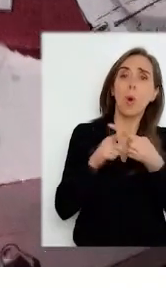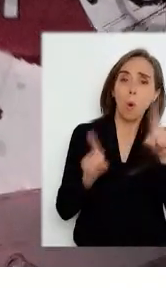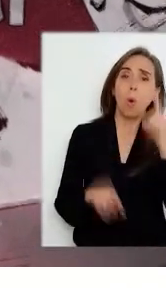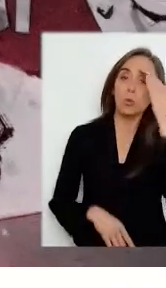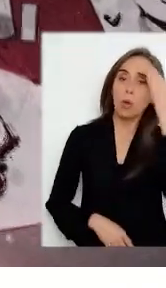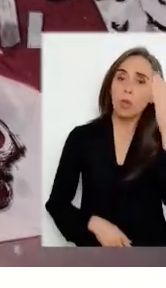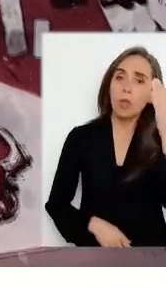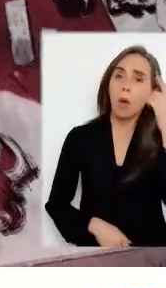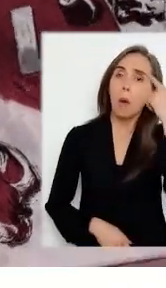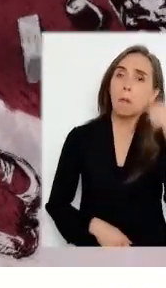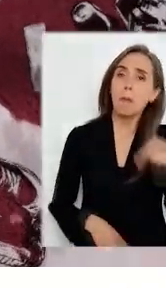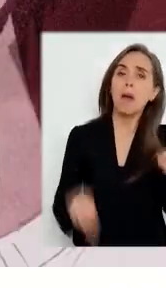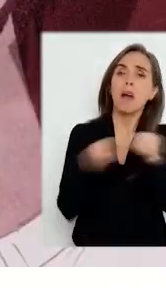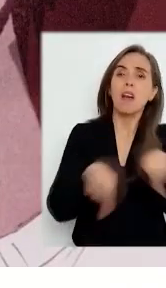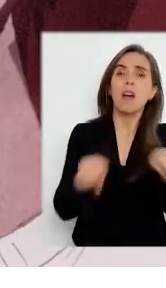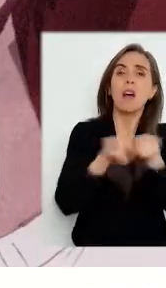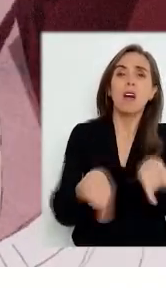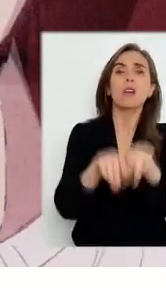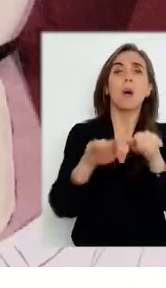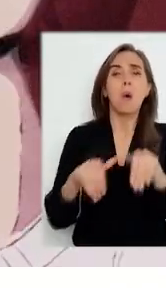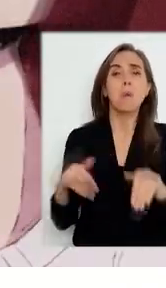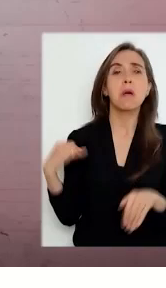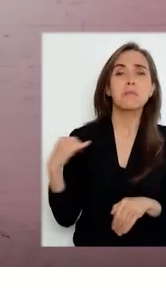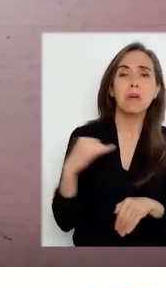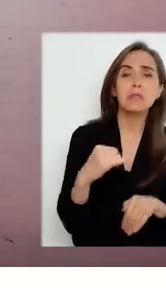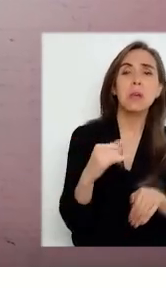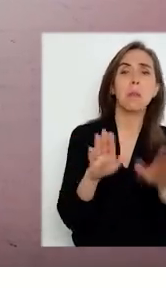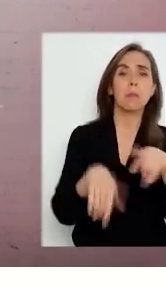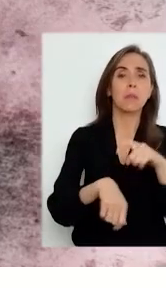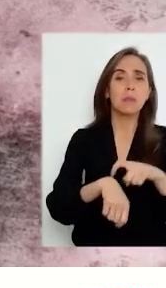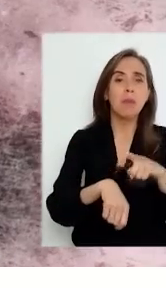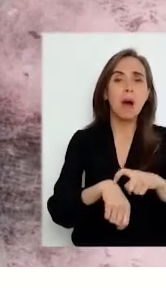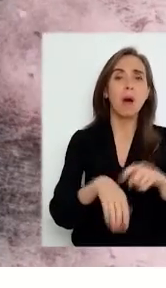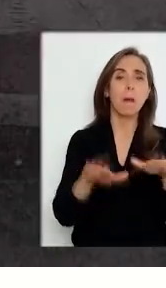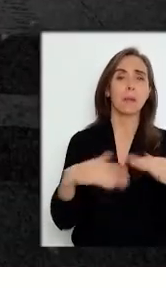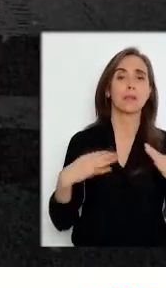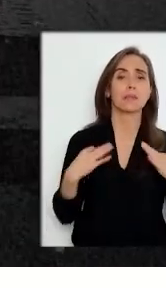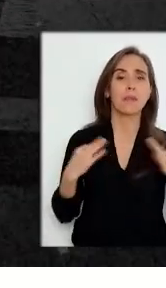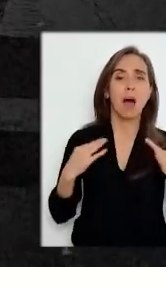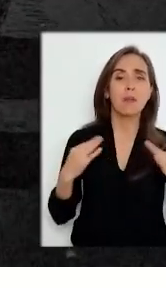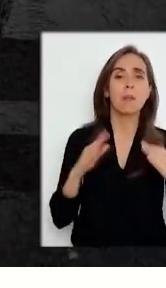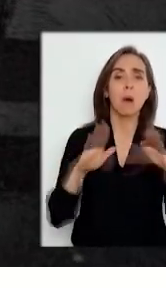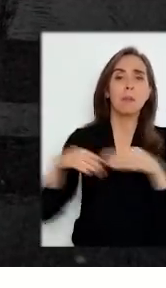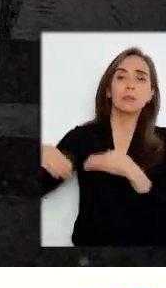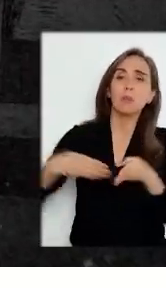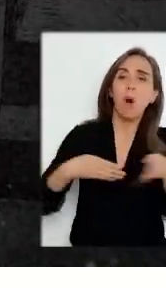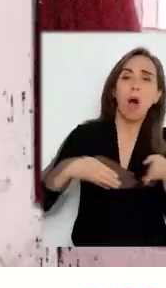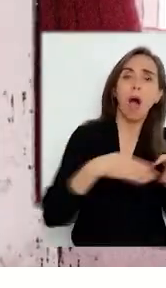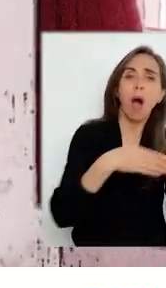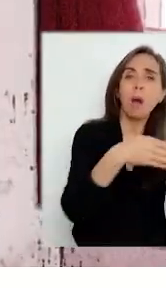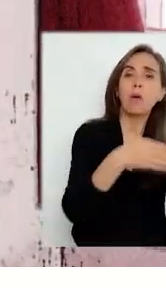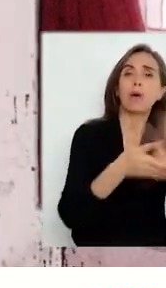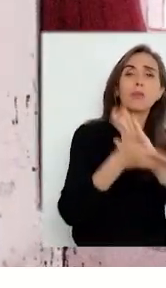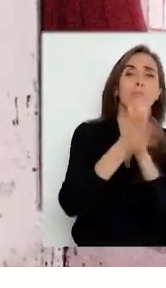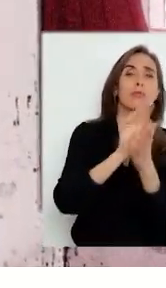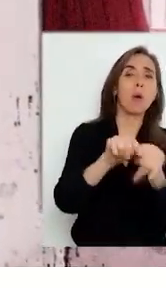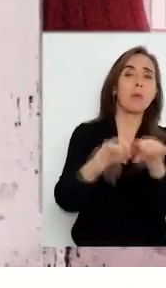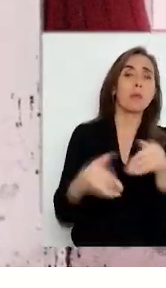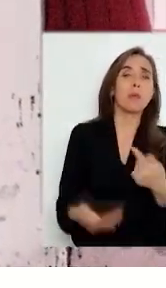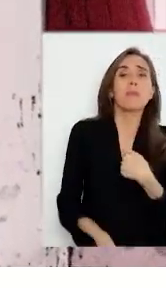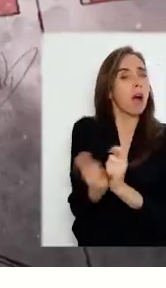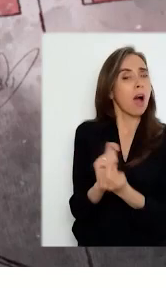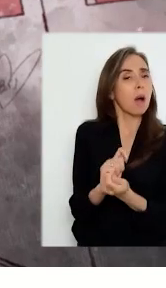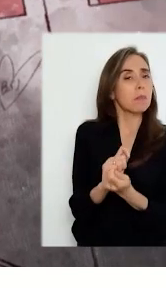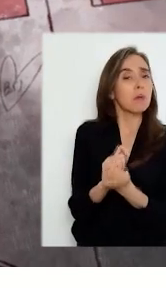Era otro día, pero con lo mismo de siempre. Esta es la nueva campaña del Ministerio de Salud para evitar que escolares fumen. Pero en